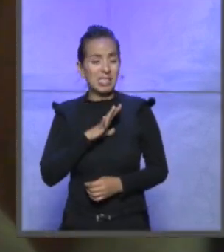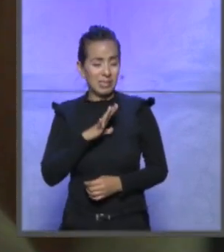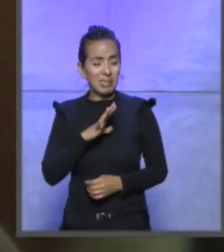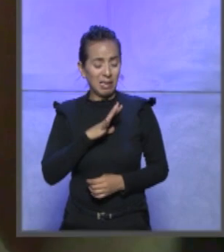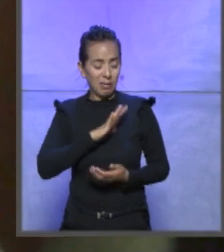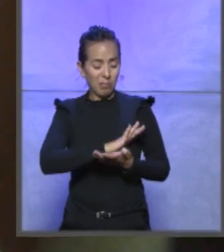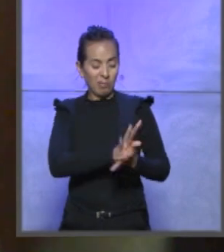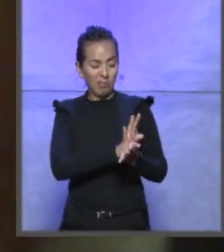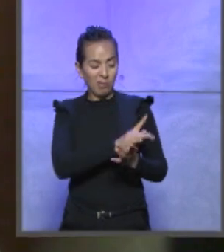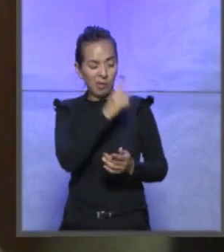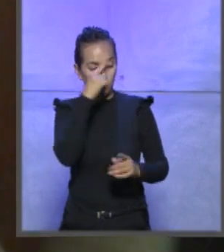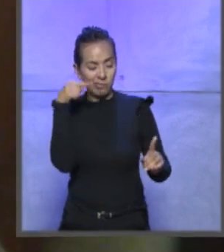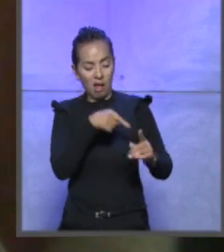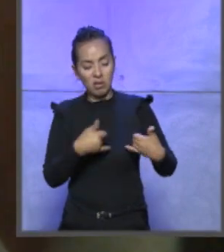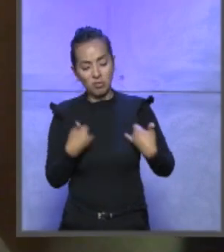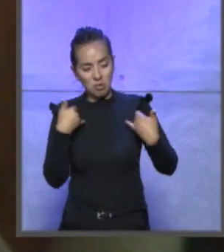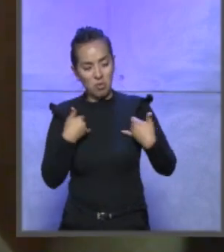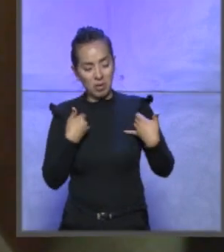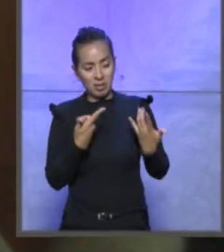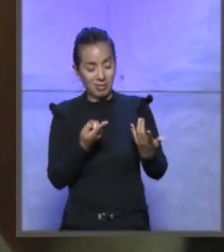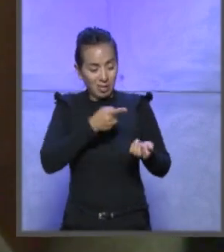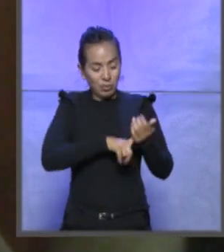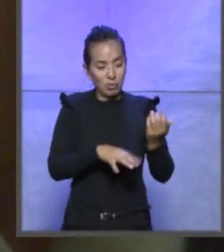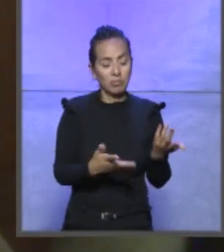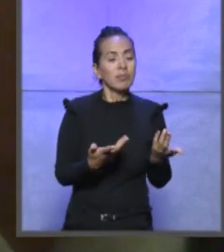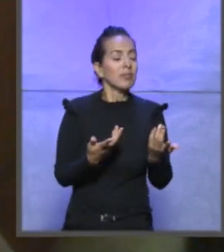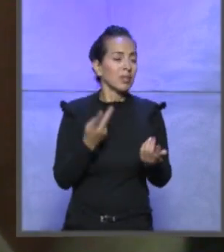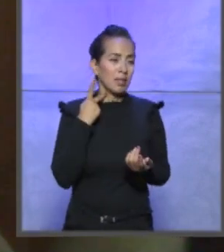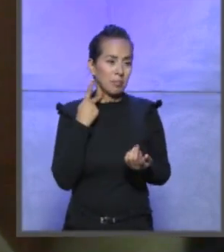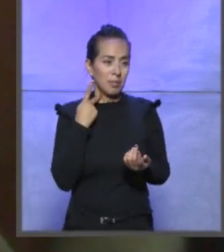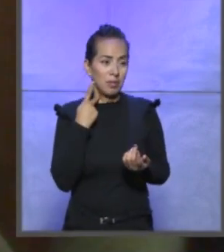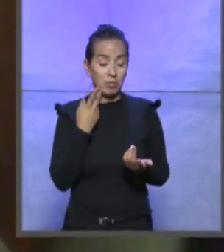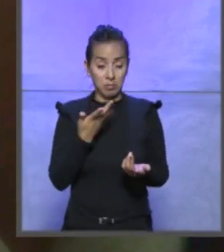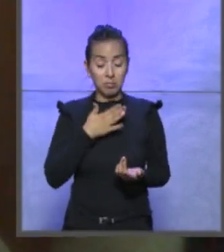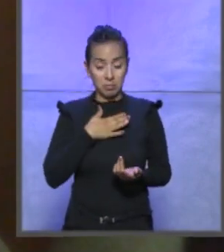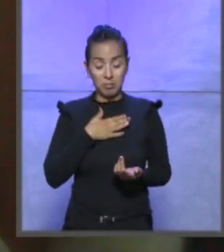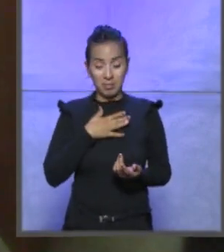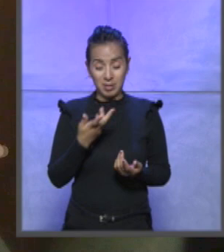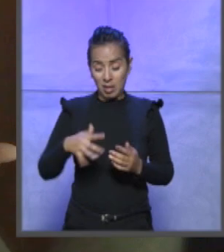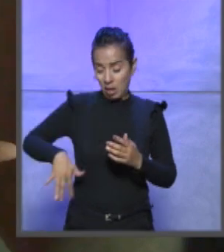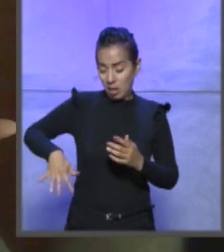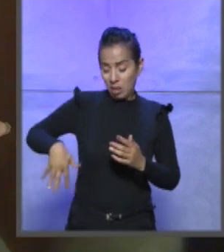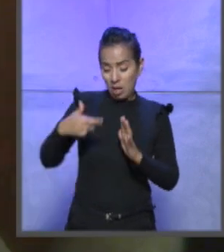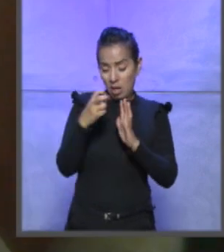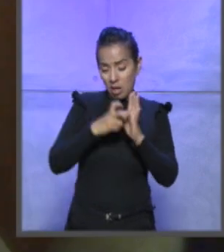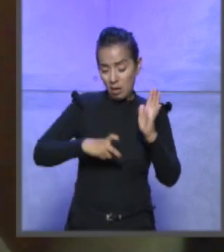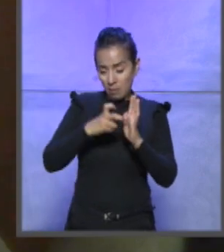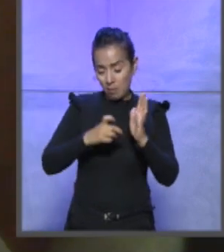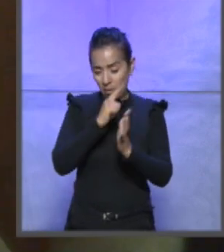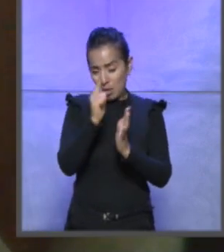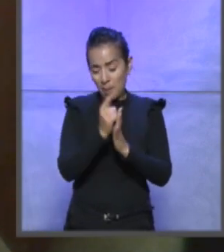discriminación juvenil en lo que respecta a la política, y es algo que en lo personal Ya vi con la reciente reforma que hubo